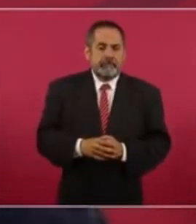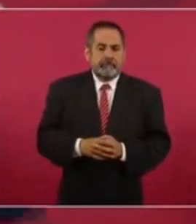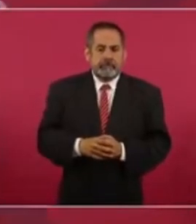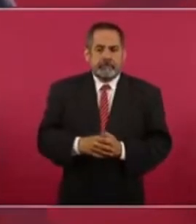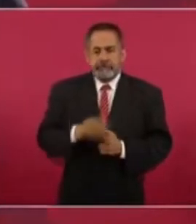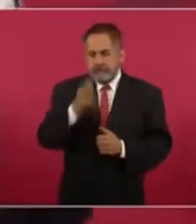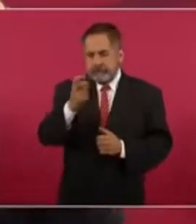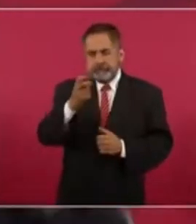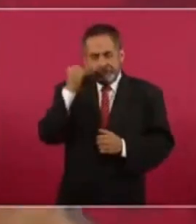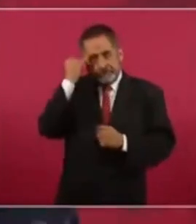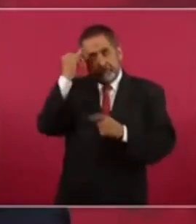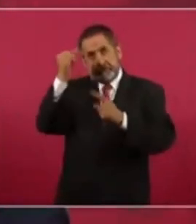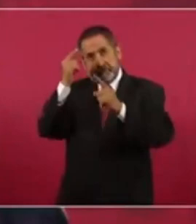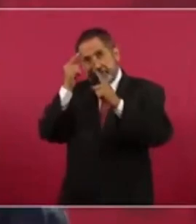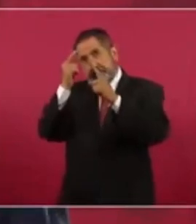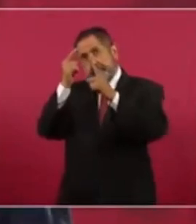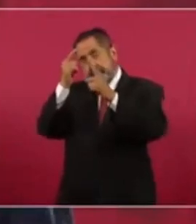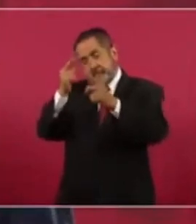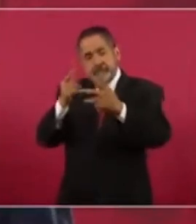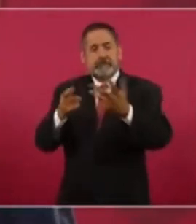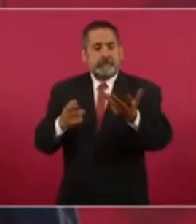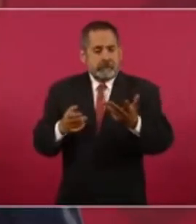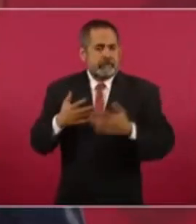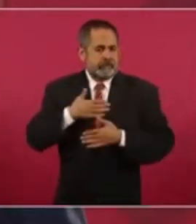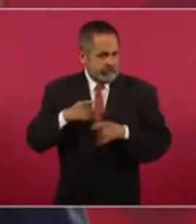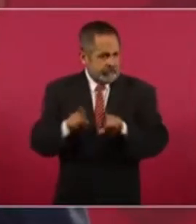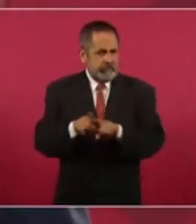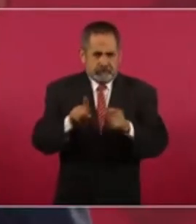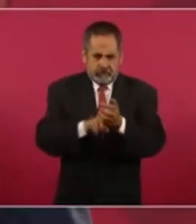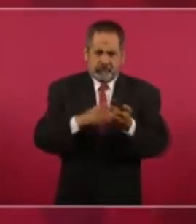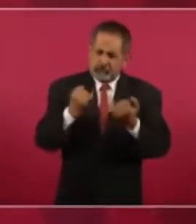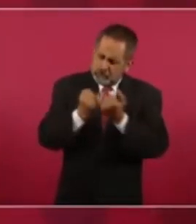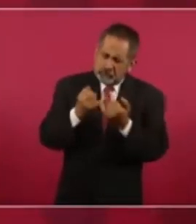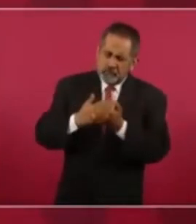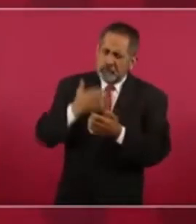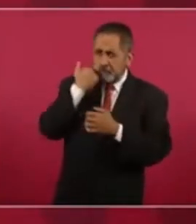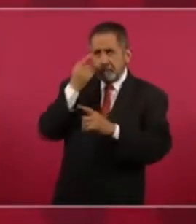Y ese es también nuestro ideal